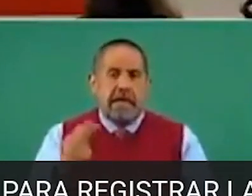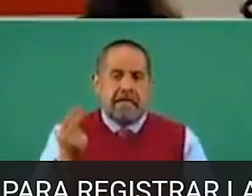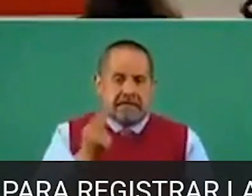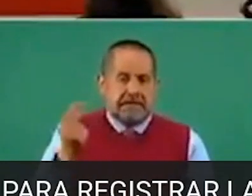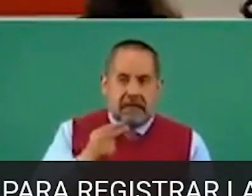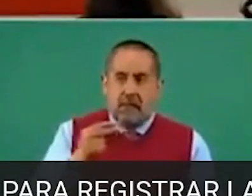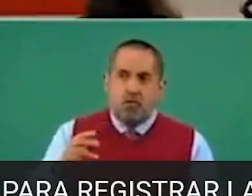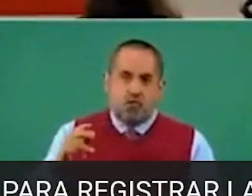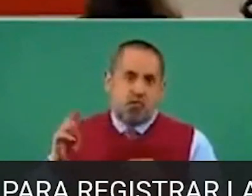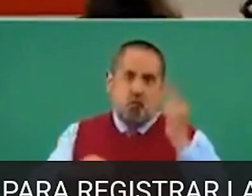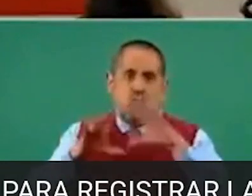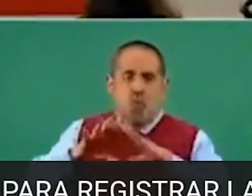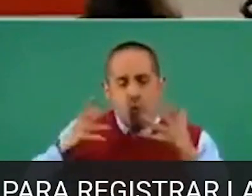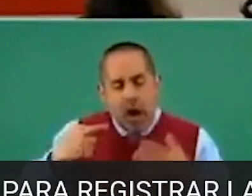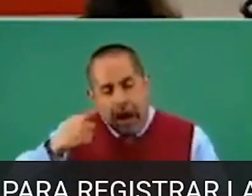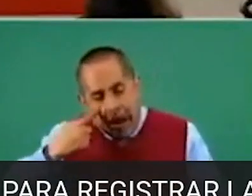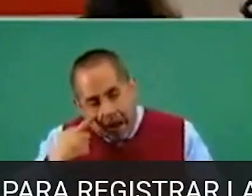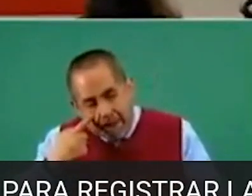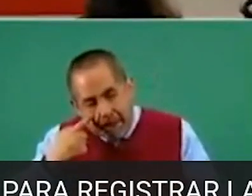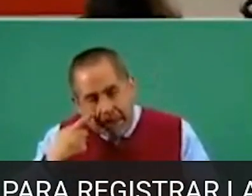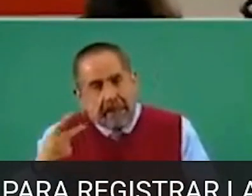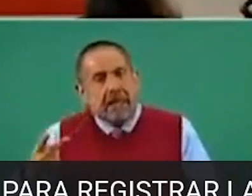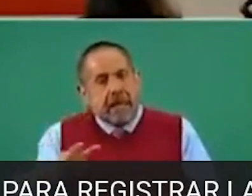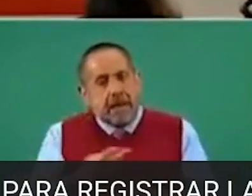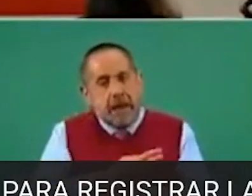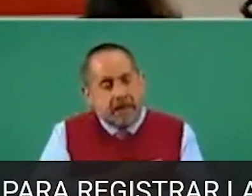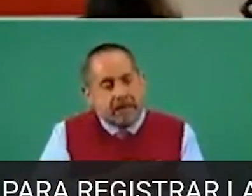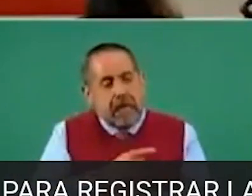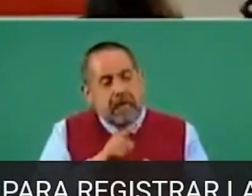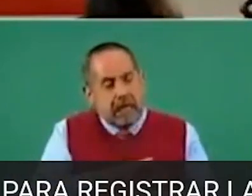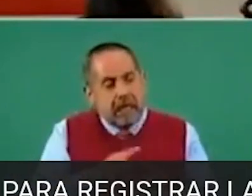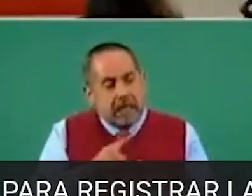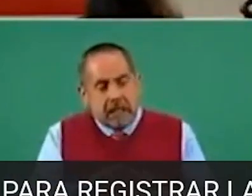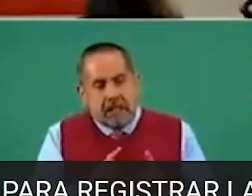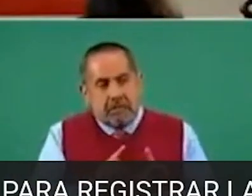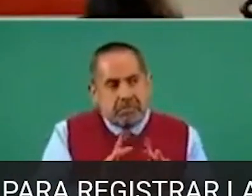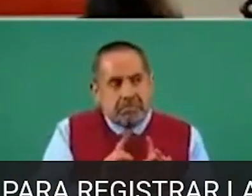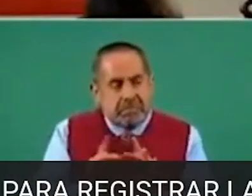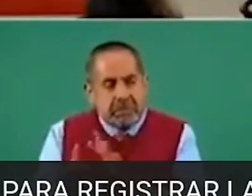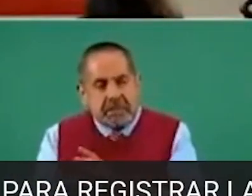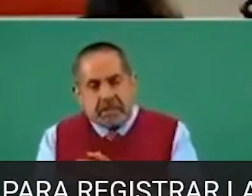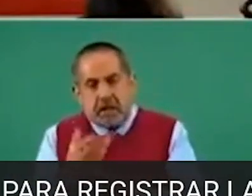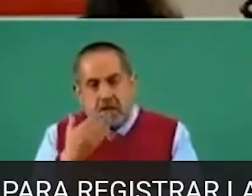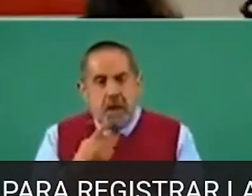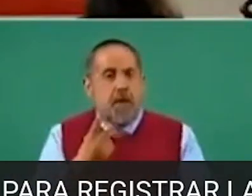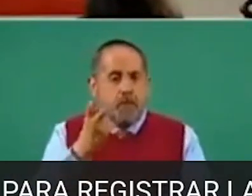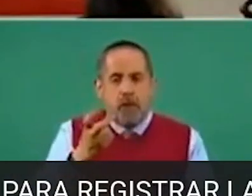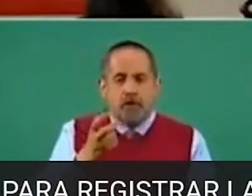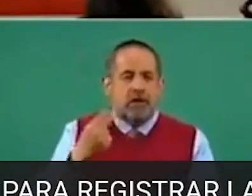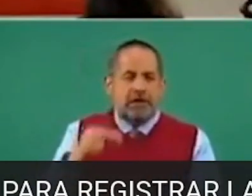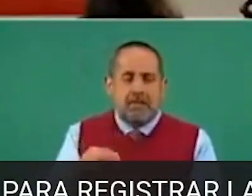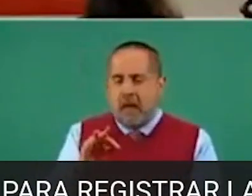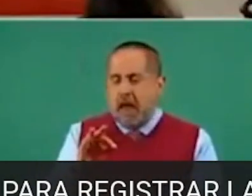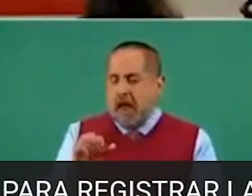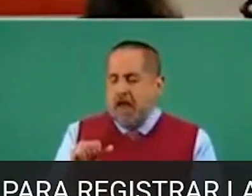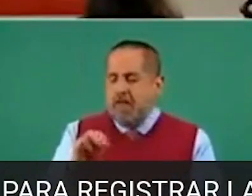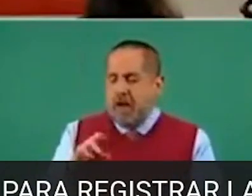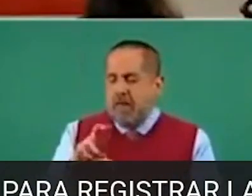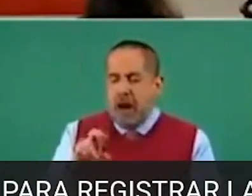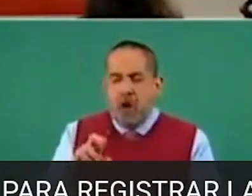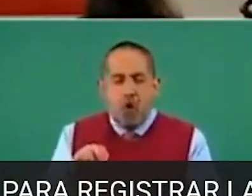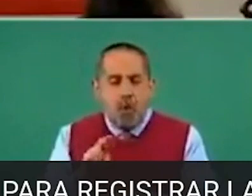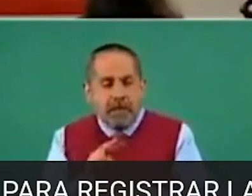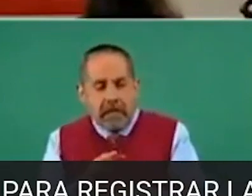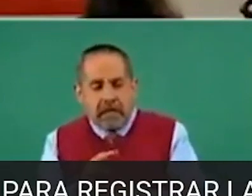necesidad como comunidad global de darle seguimiento a cómo se comporta esta vacuna, para eso es la farmacovigilancia, para eso vigilamos